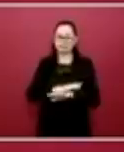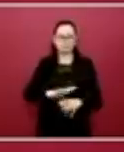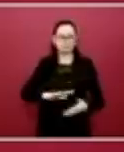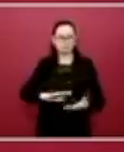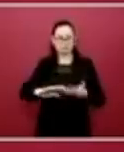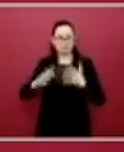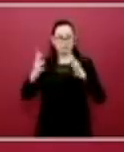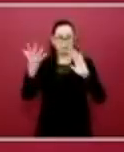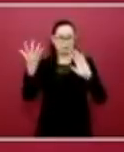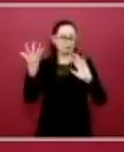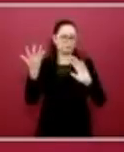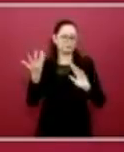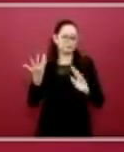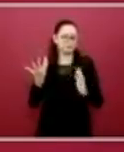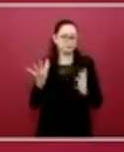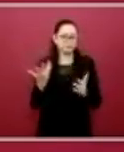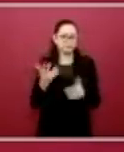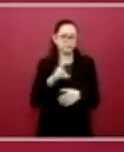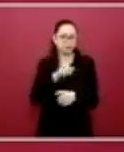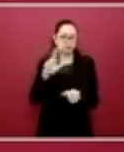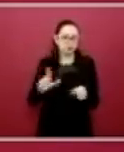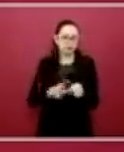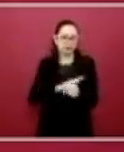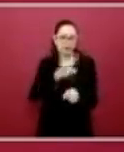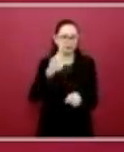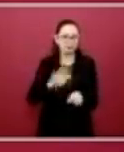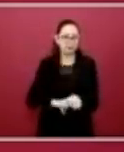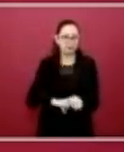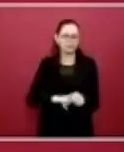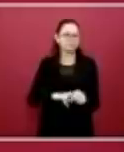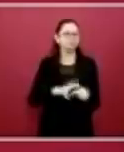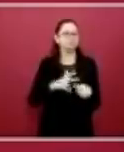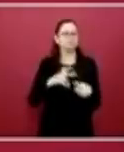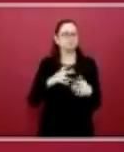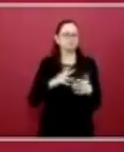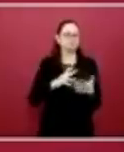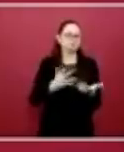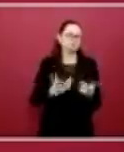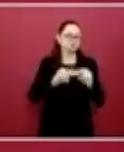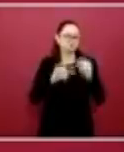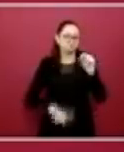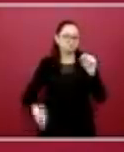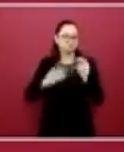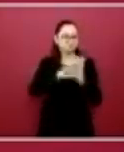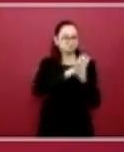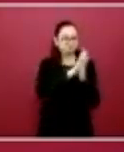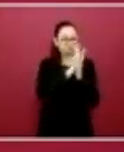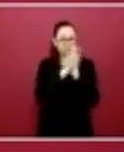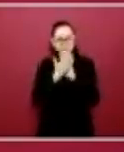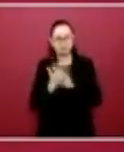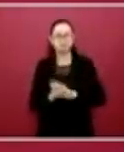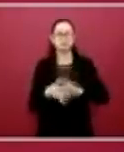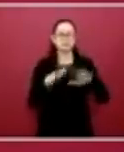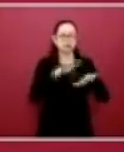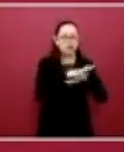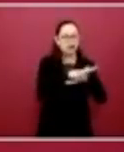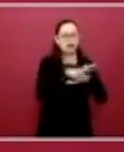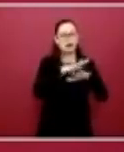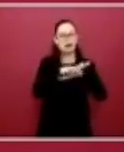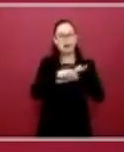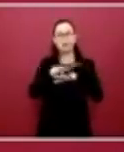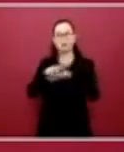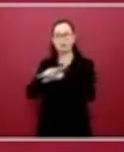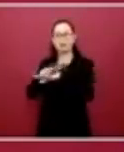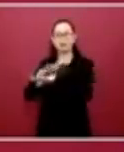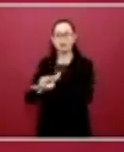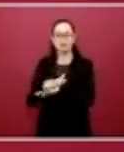es parte de los cambios, de la transformación que se está llevando a